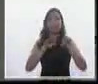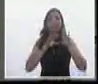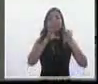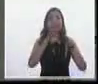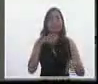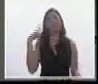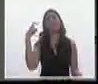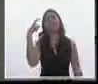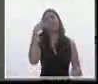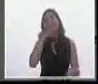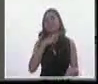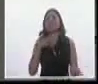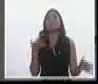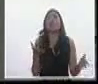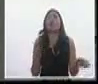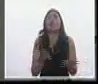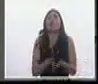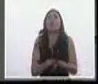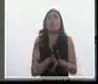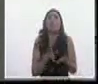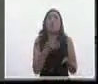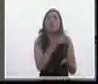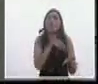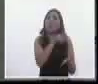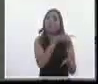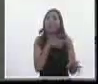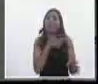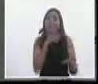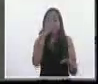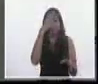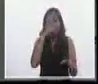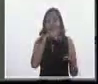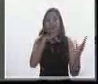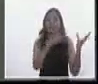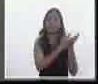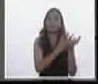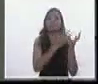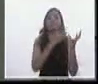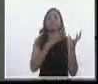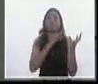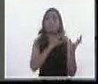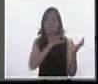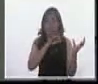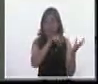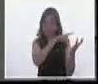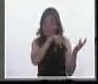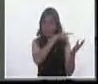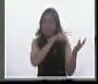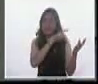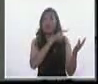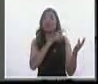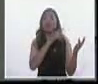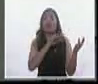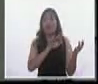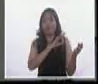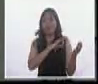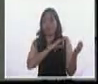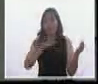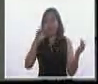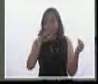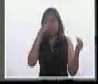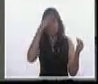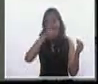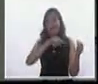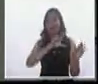la la comunidad de discapacitados de personas con discapacidad en Jalisco encuentran este posibilidades de